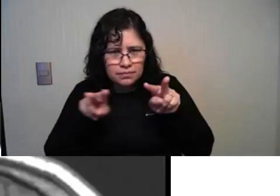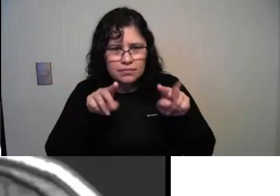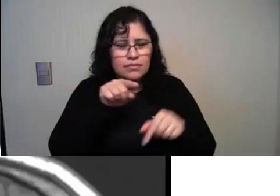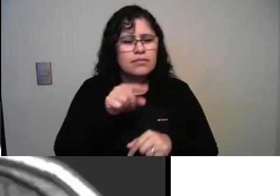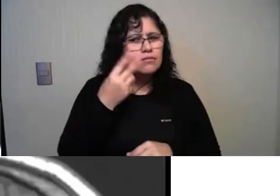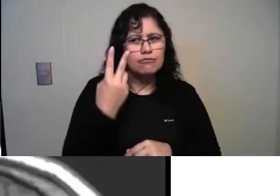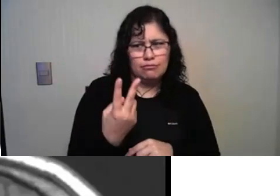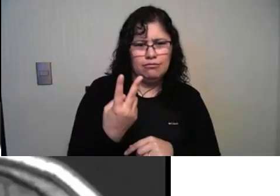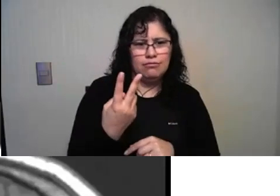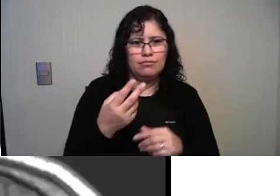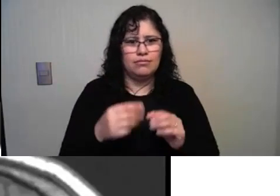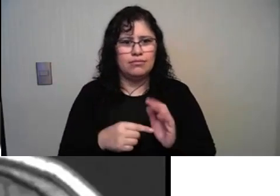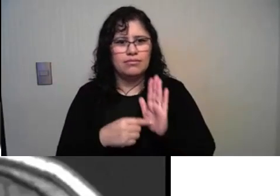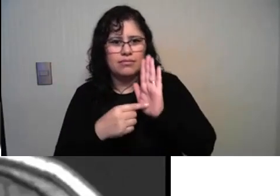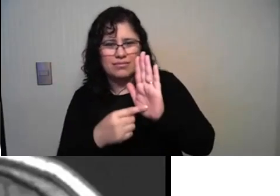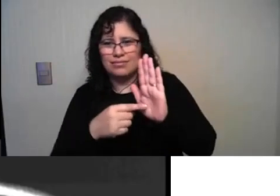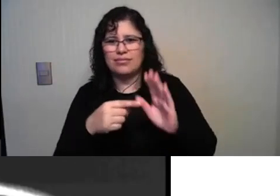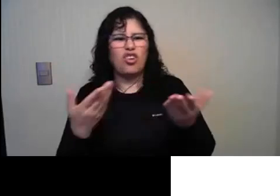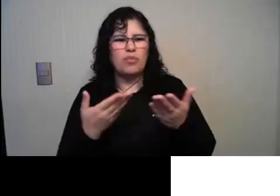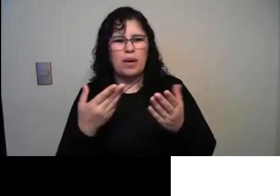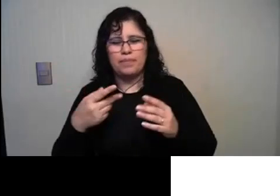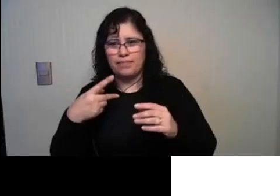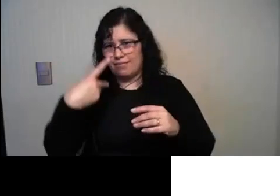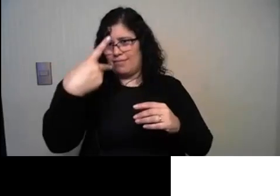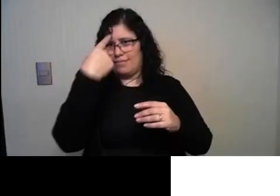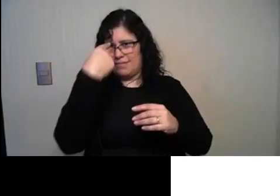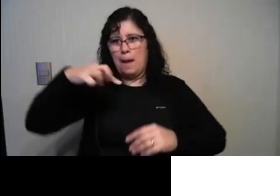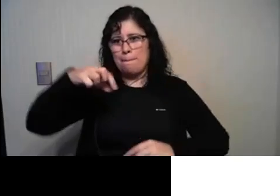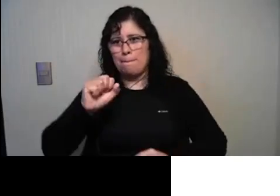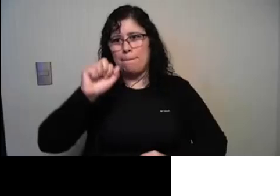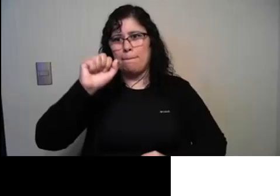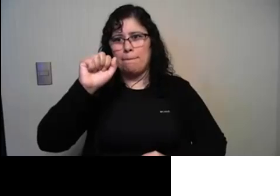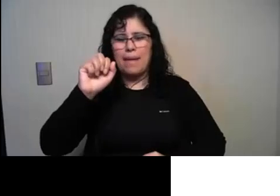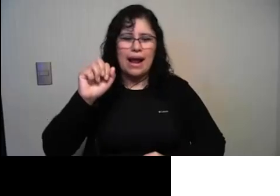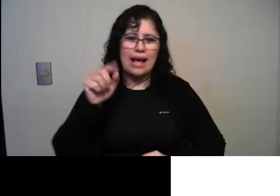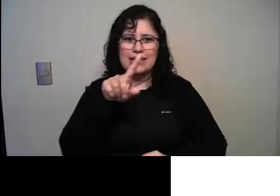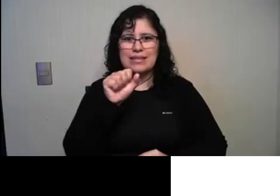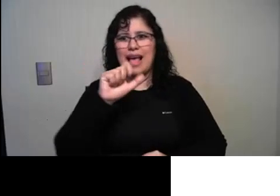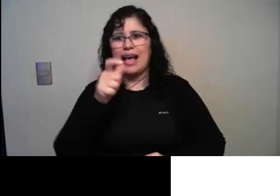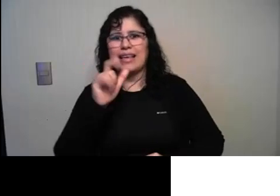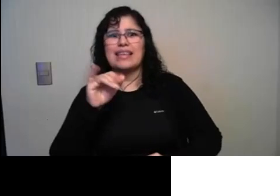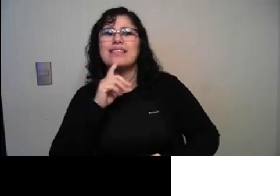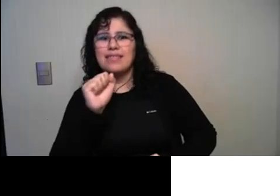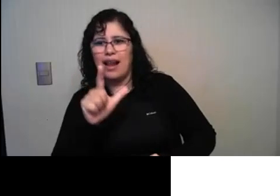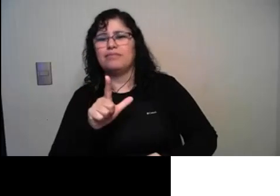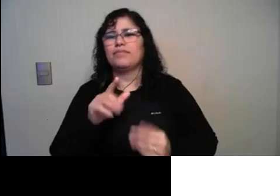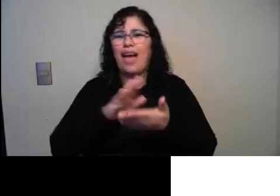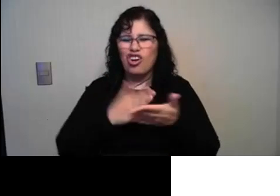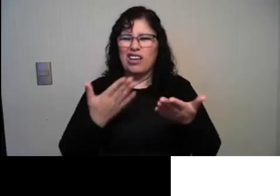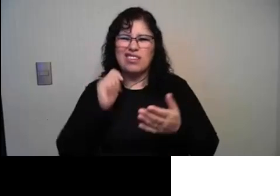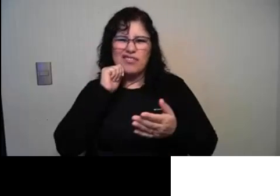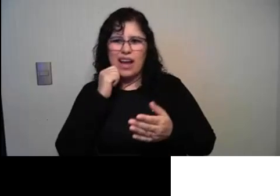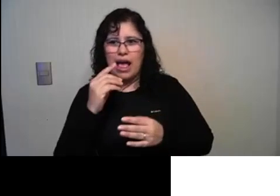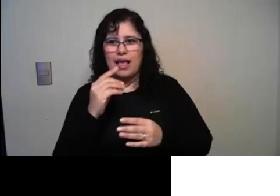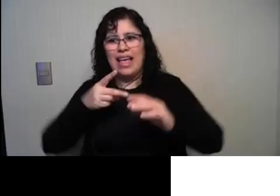son parasagitales. ¿Qué significa eso? Que están paralelas a este corte, o hacia la derecha o hacia